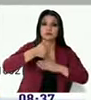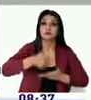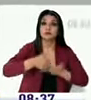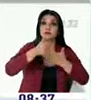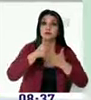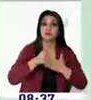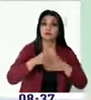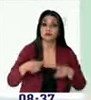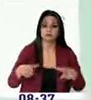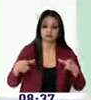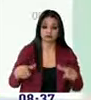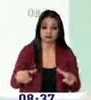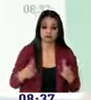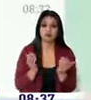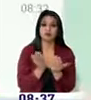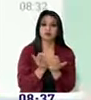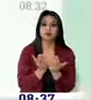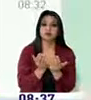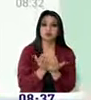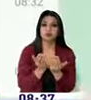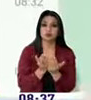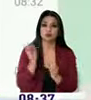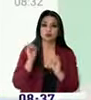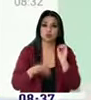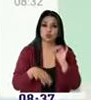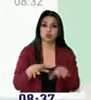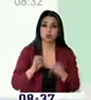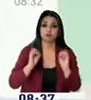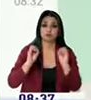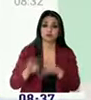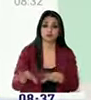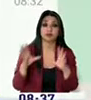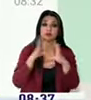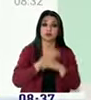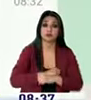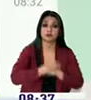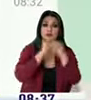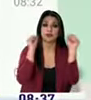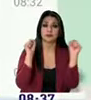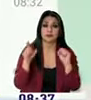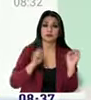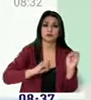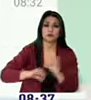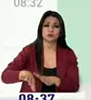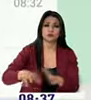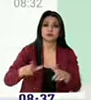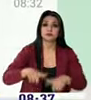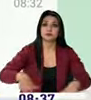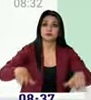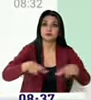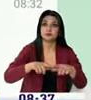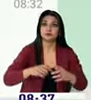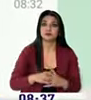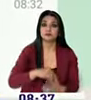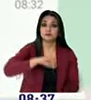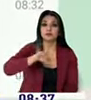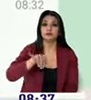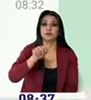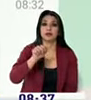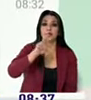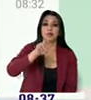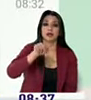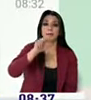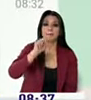ayuden, contenedor de basura, ya que como pueden ver en la foto así pasa de noche y de día. ¿Dónde es esto? Mariano Jaramillo y